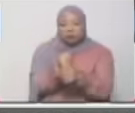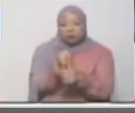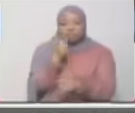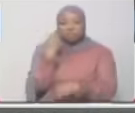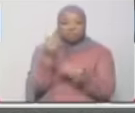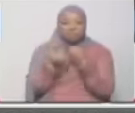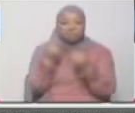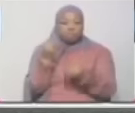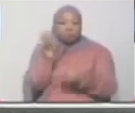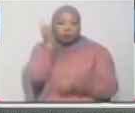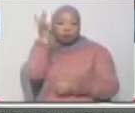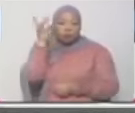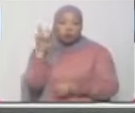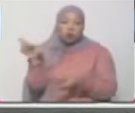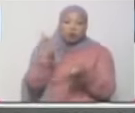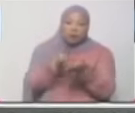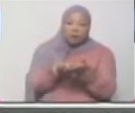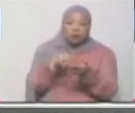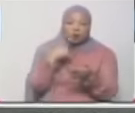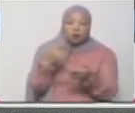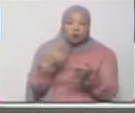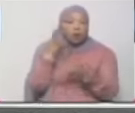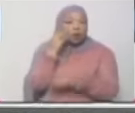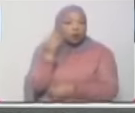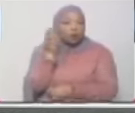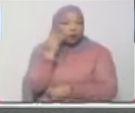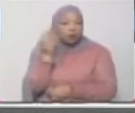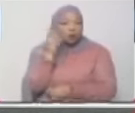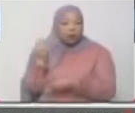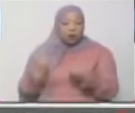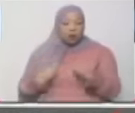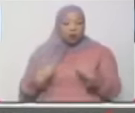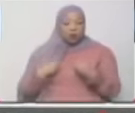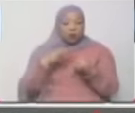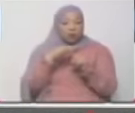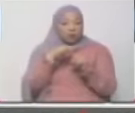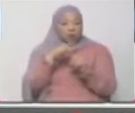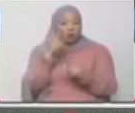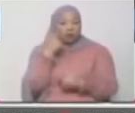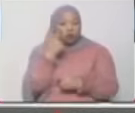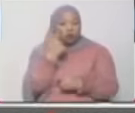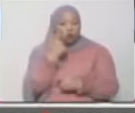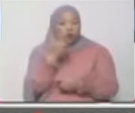Y cada día que pasa, con las experiencias que hemos obtenido, yo les puedo decir,